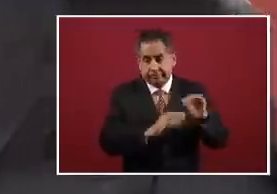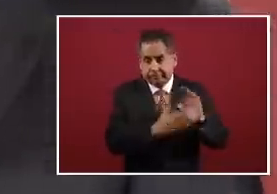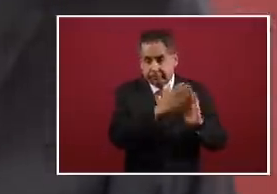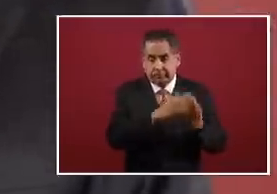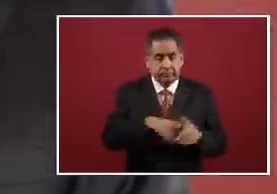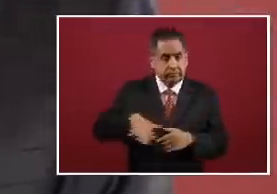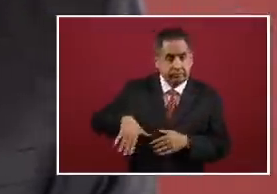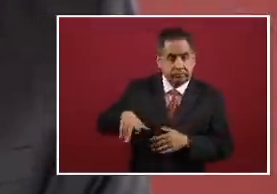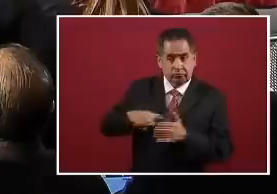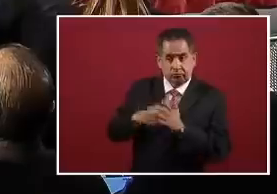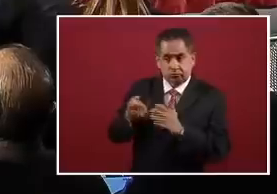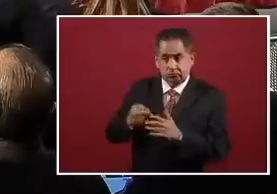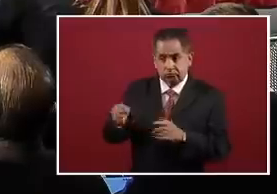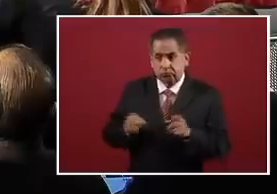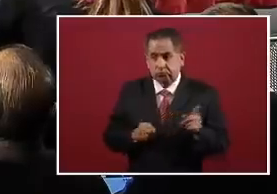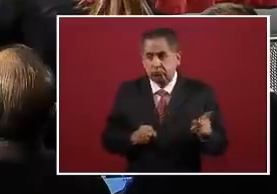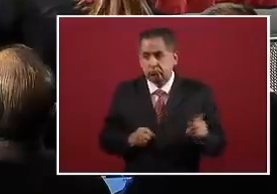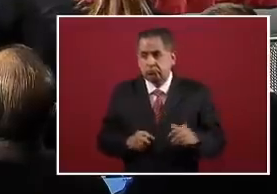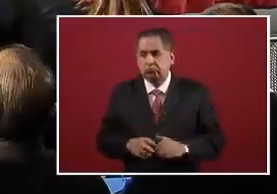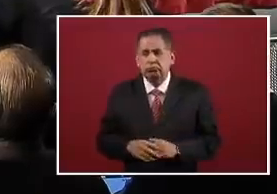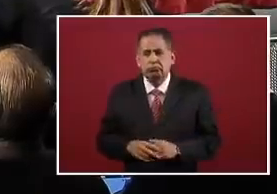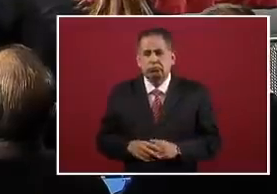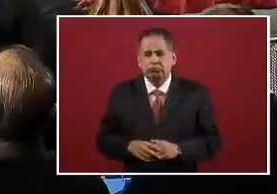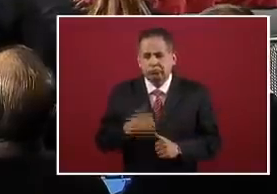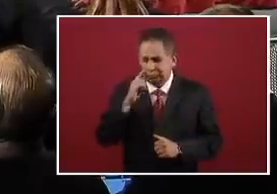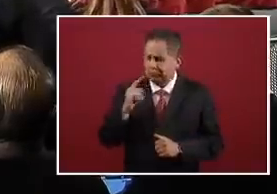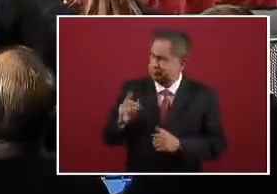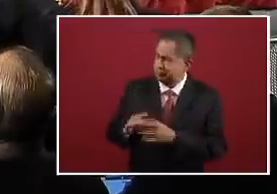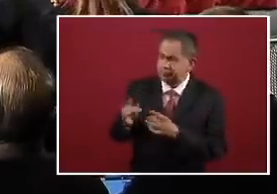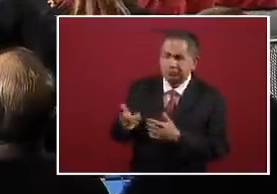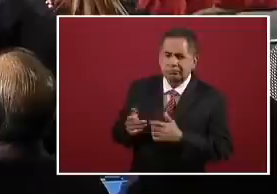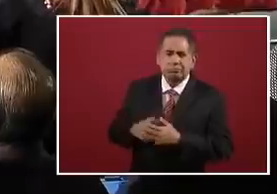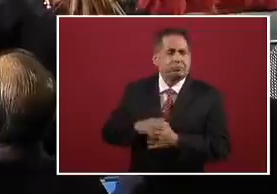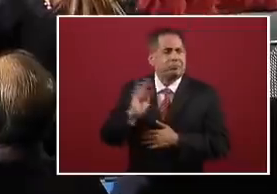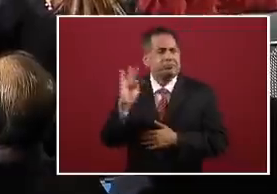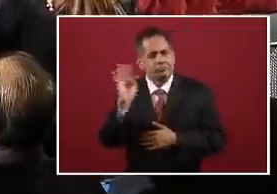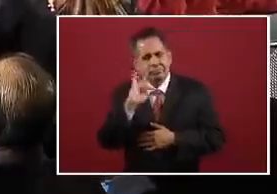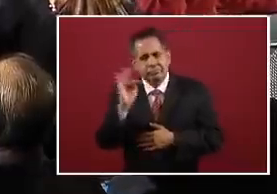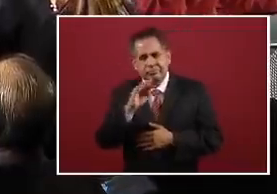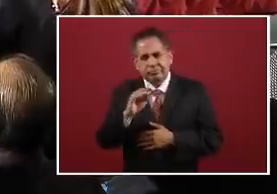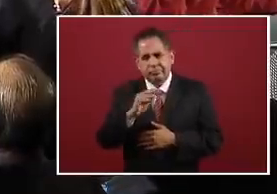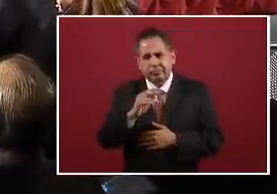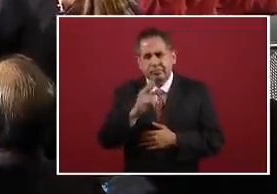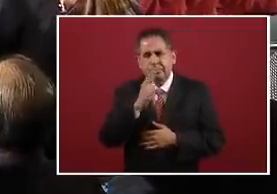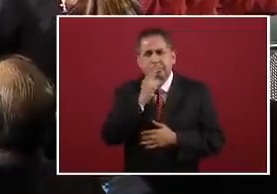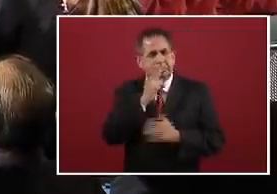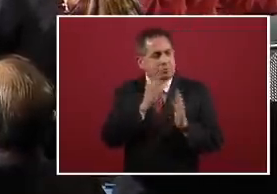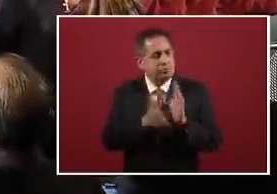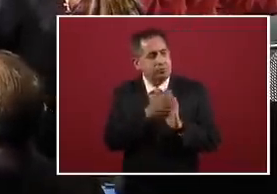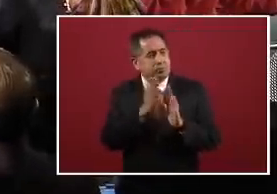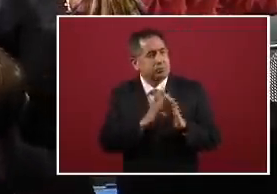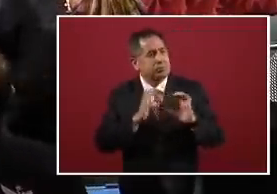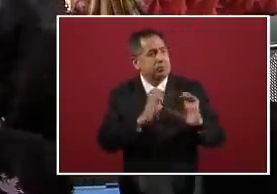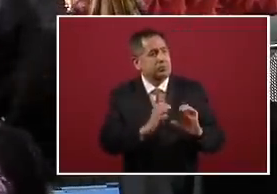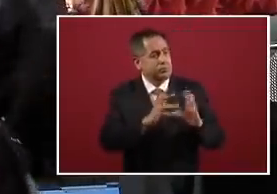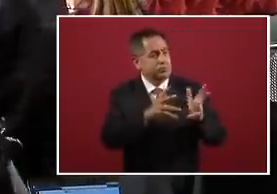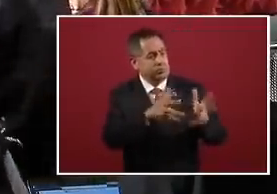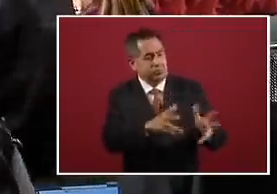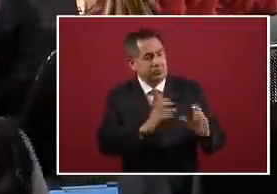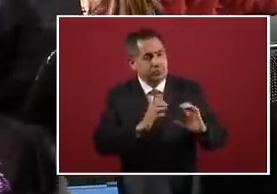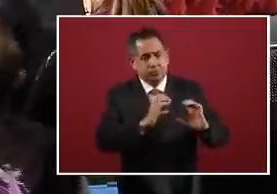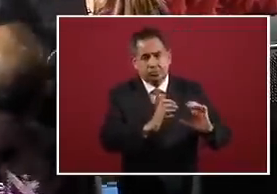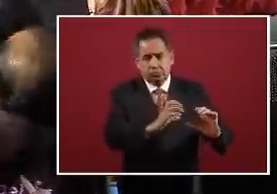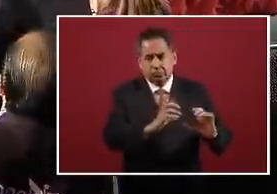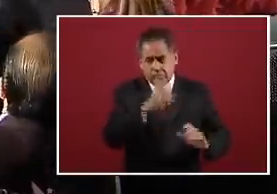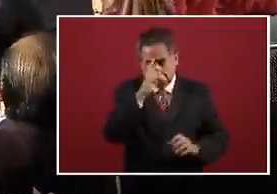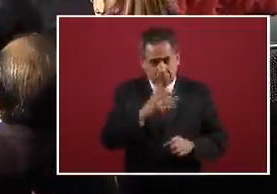los técnicos. A ver, ingeniero, si se tratara de preservar las obras,